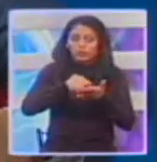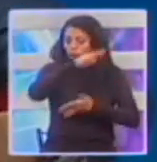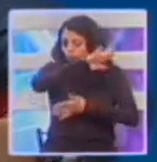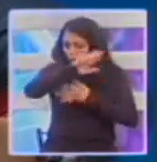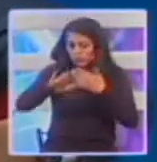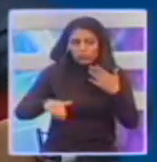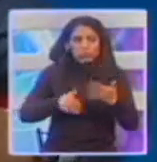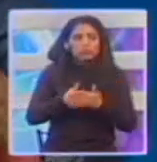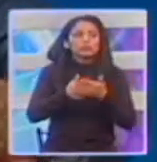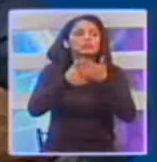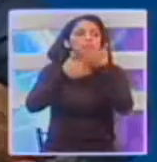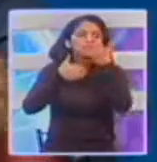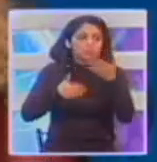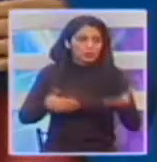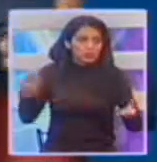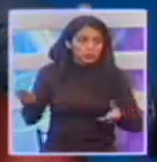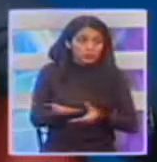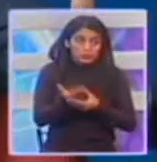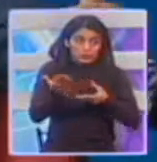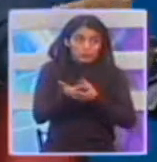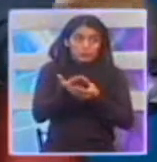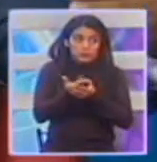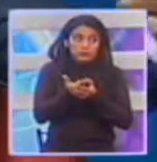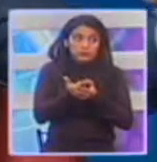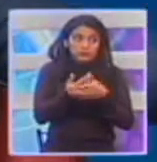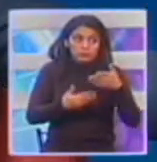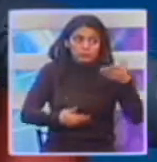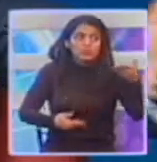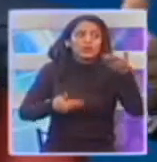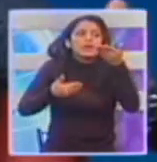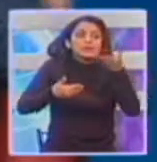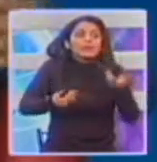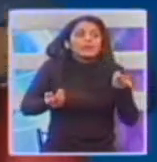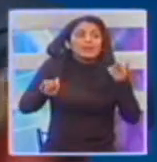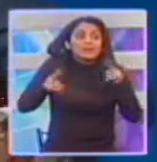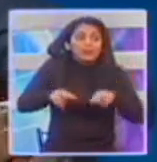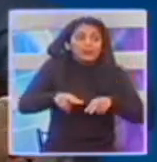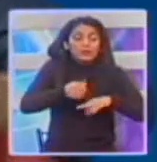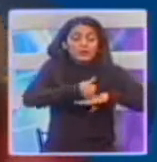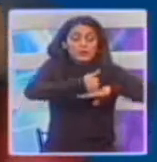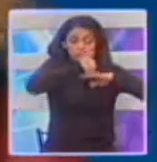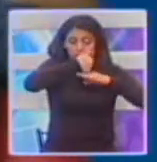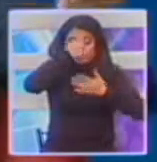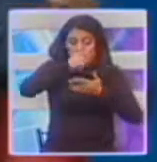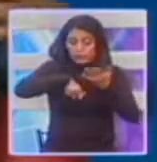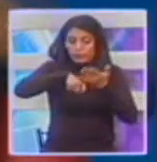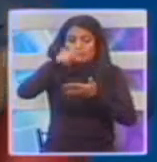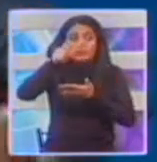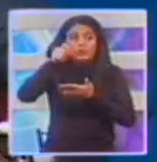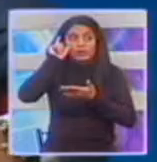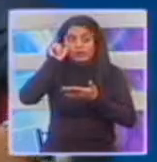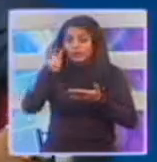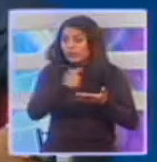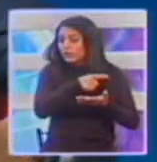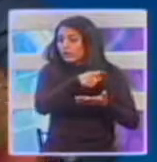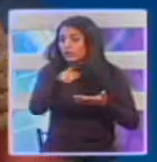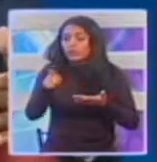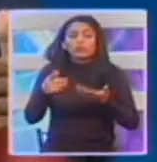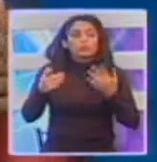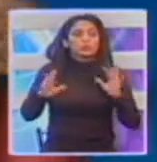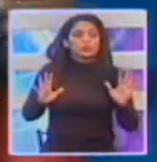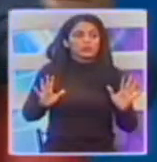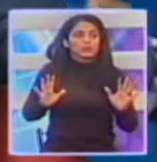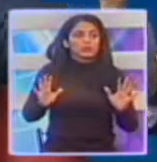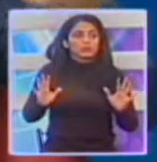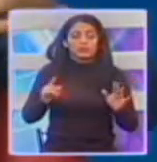como cargo sino también la anunciación de que el contralor a cuba la comisión o alguna otra autoridad que él crea pertinente el